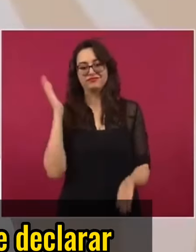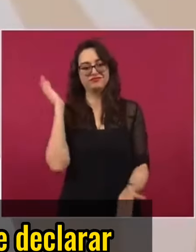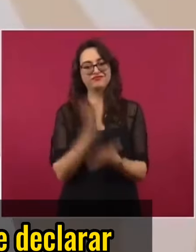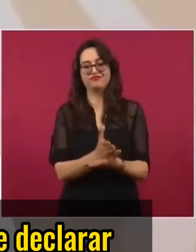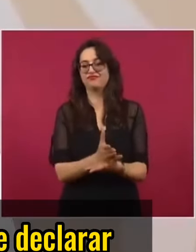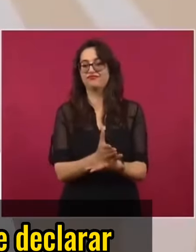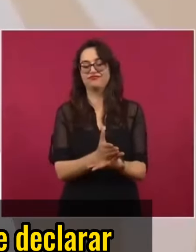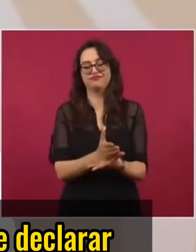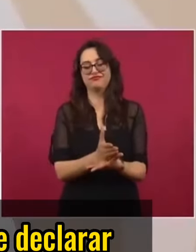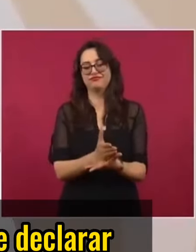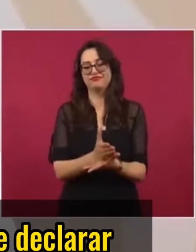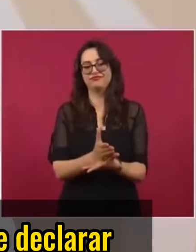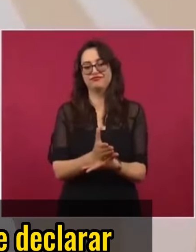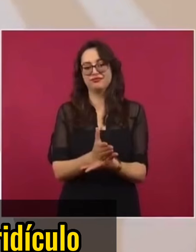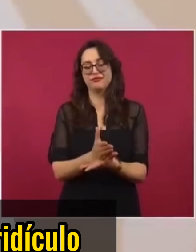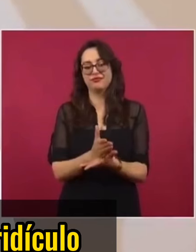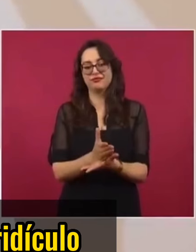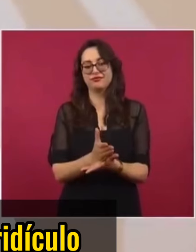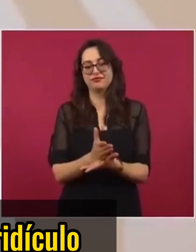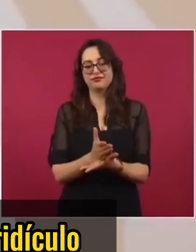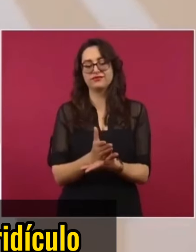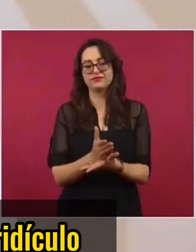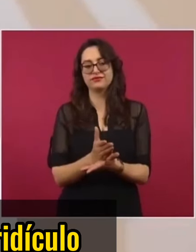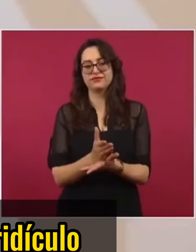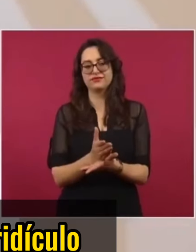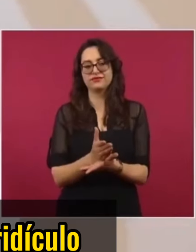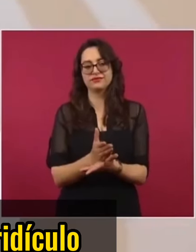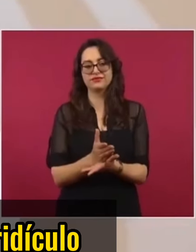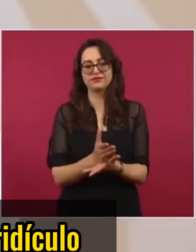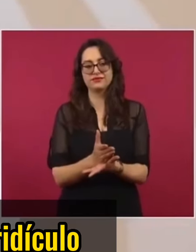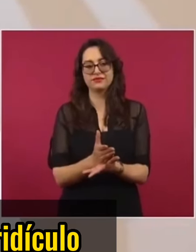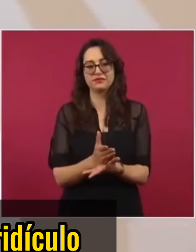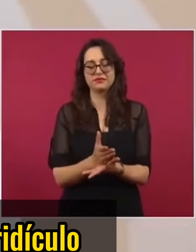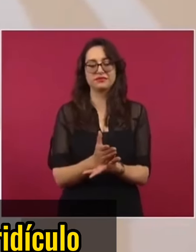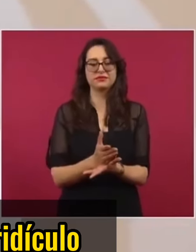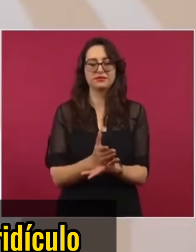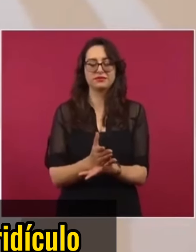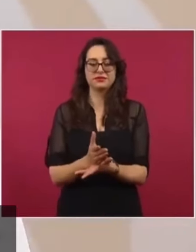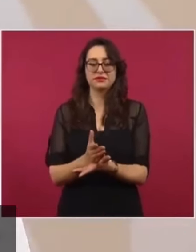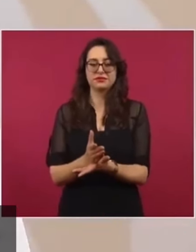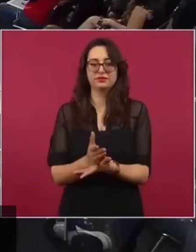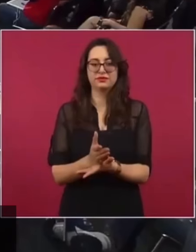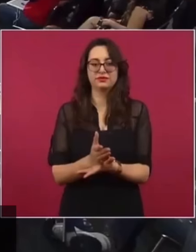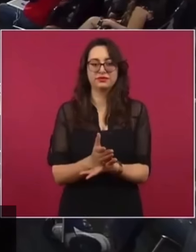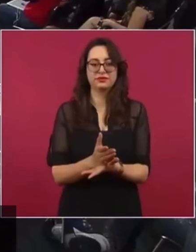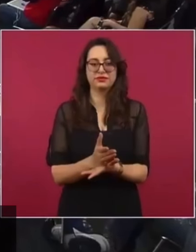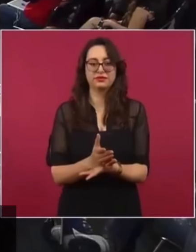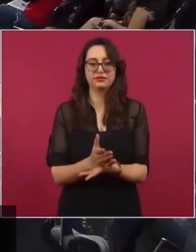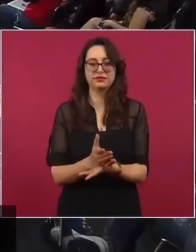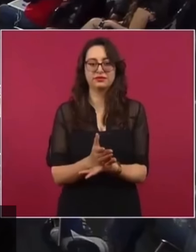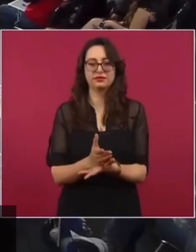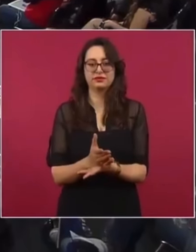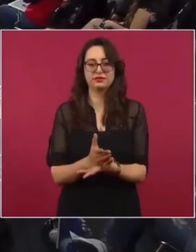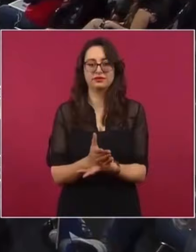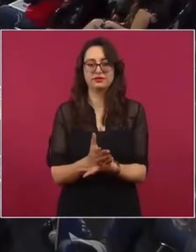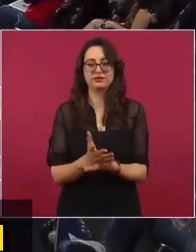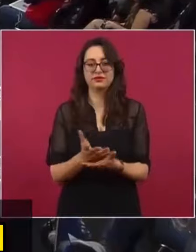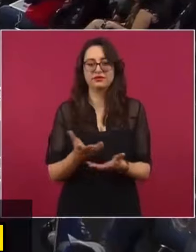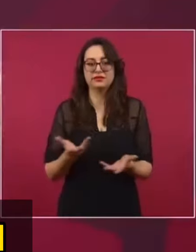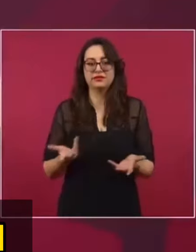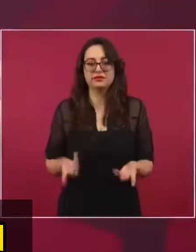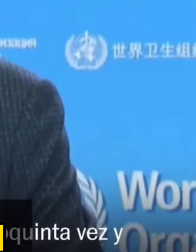Organización Mundial de la Salud acaba de declarar. Sí, al mismo tiempo que Obrador hacía el ridículo anunciando su farsa de la vacuna,